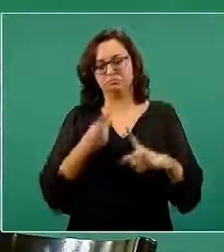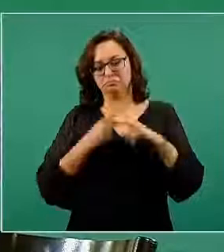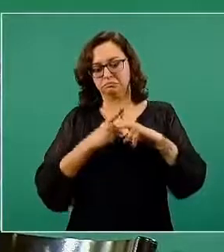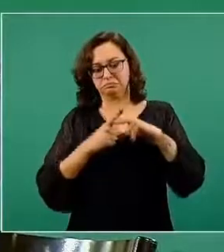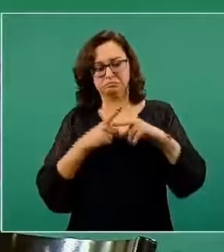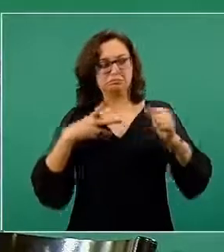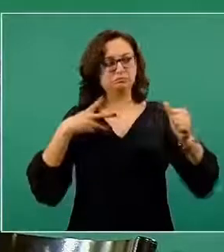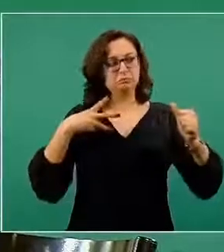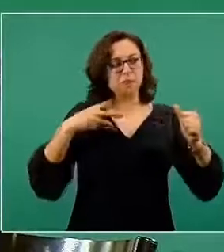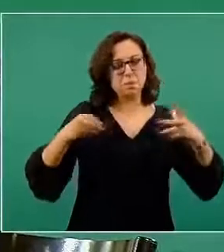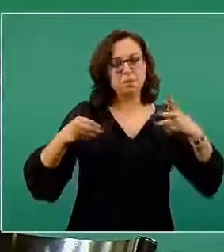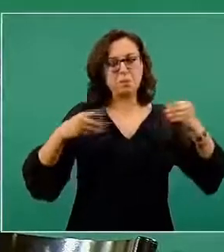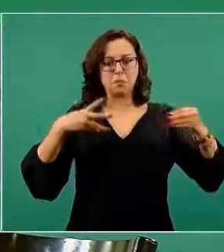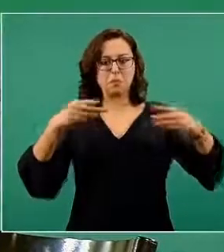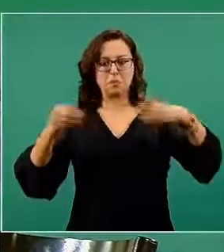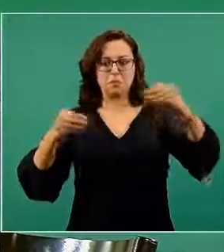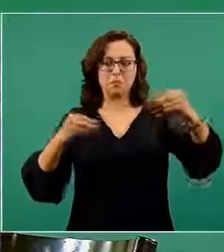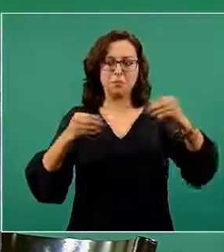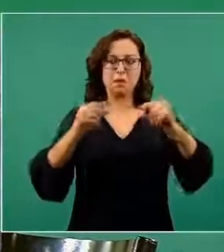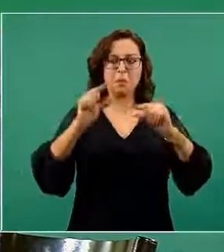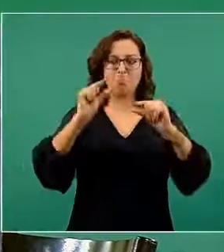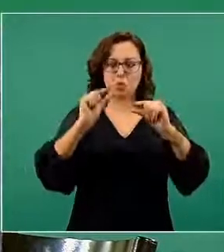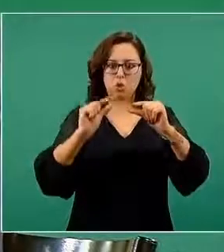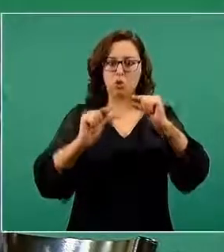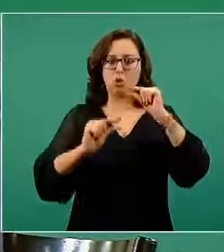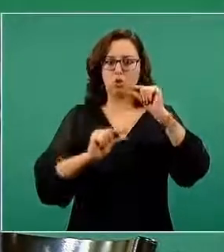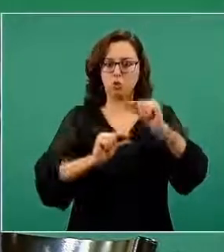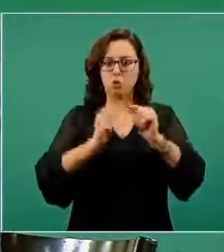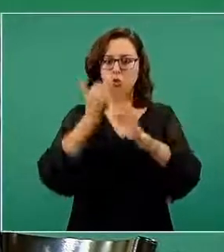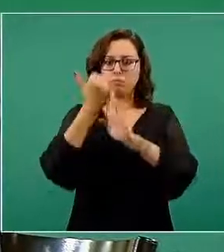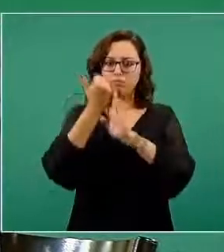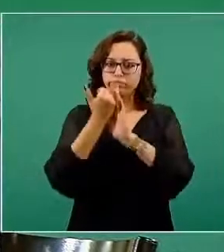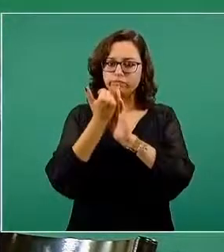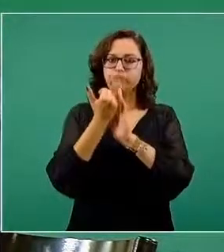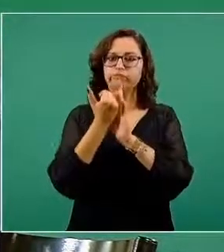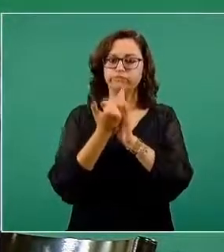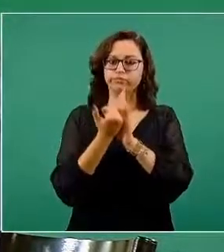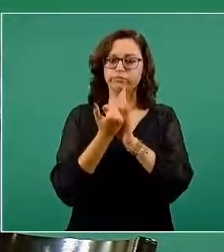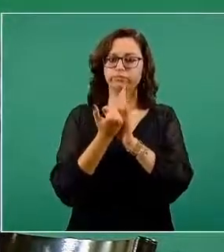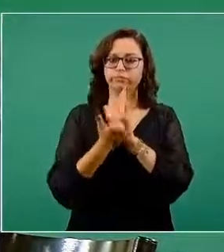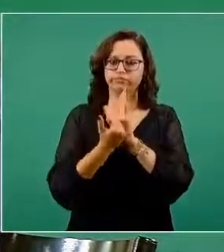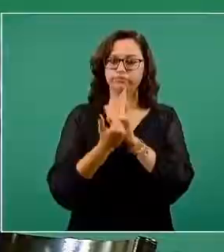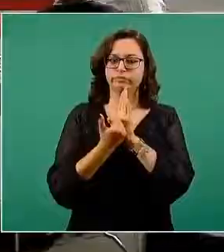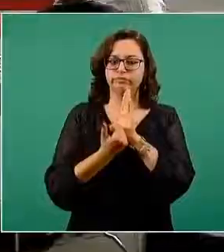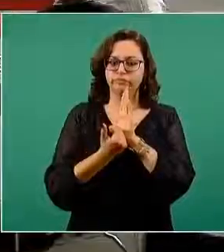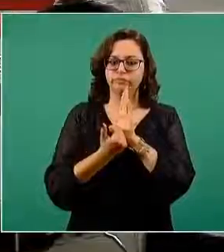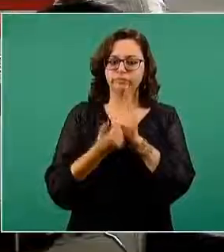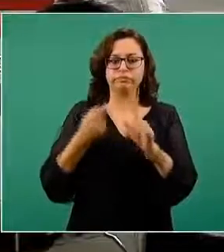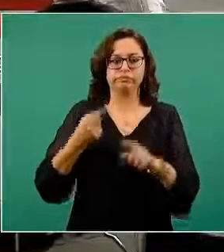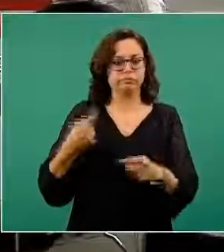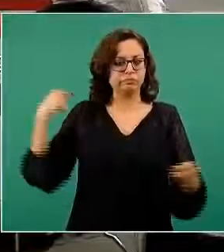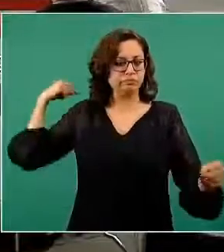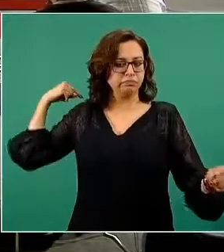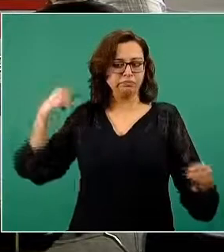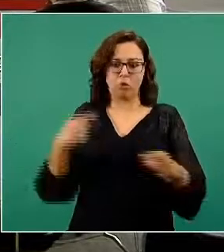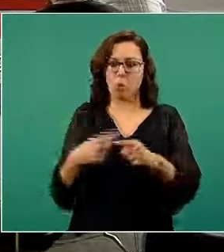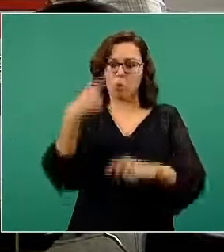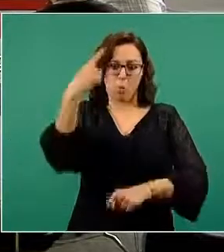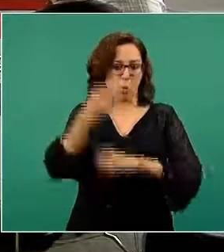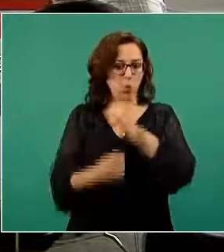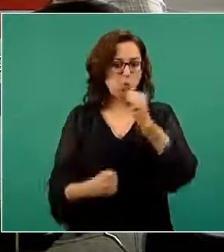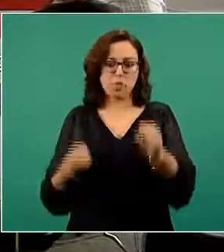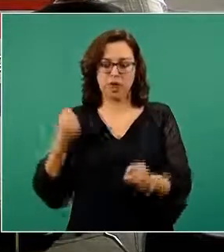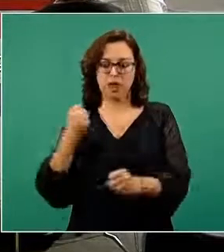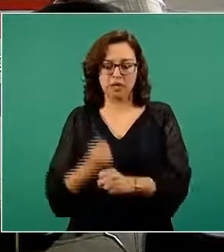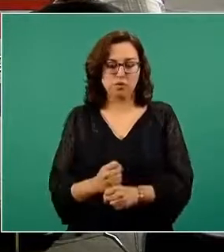actividad epidémica que son ahora menores del punto mínimo que logramos en todo lo que va de la epidemia